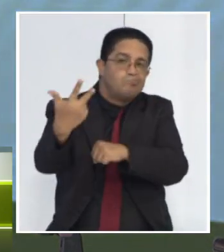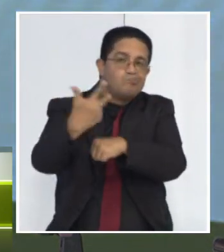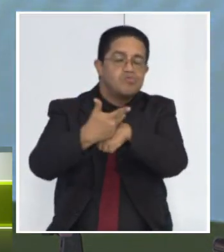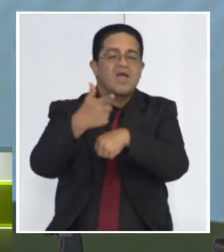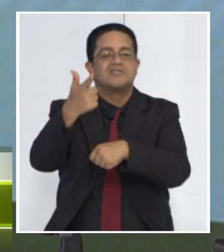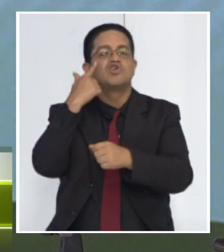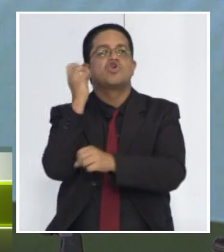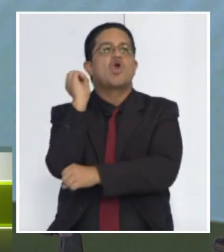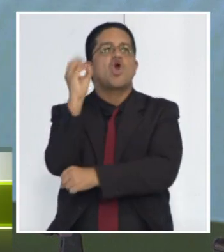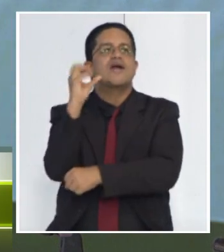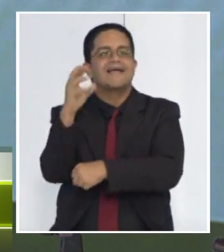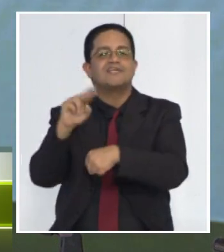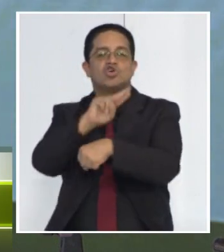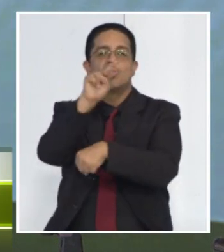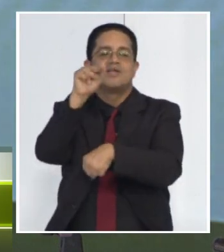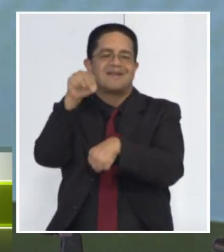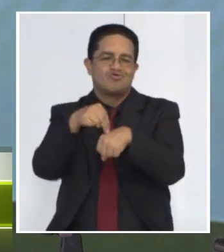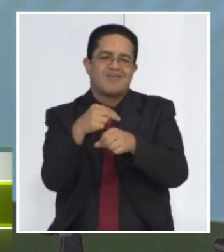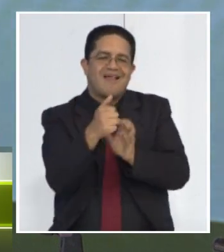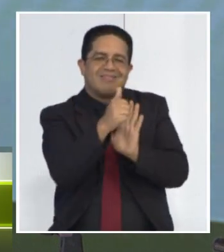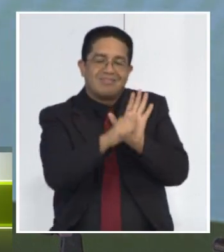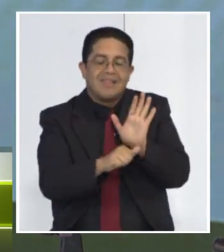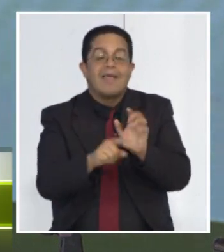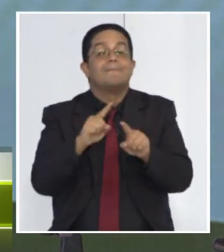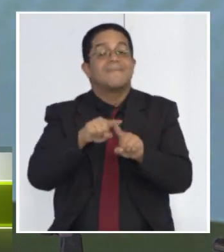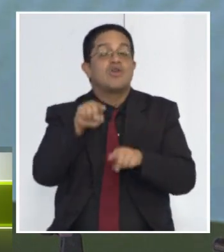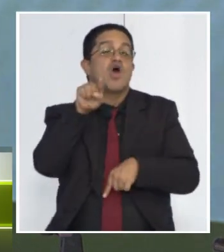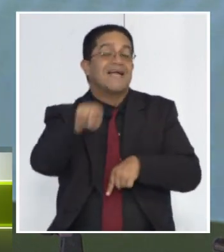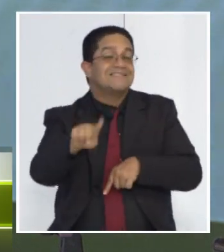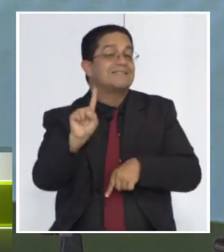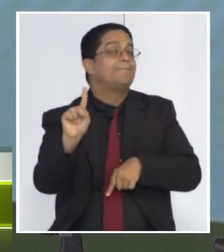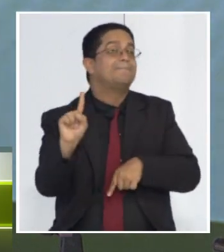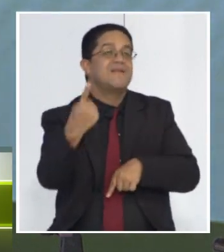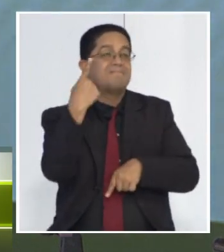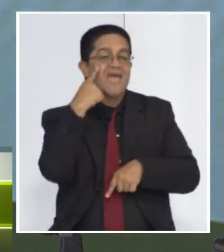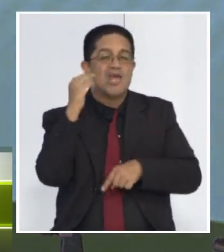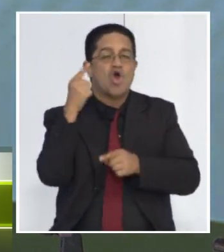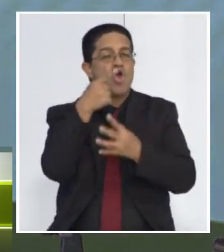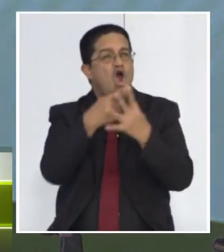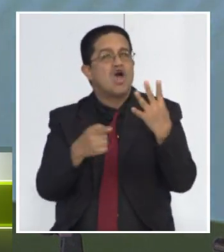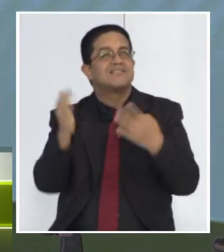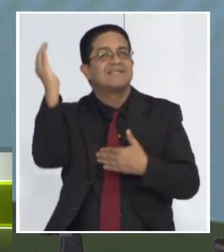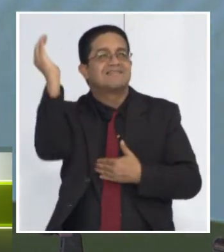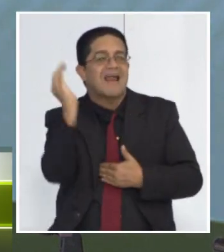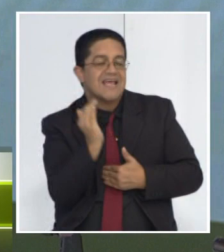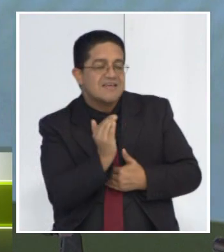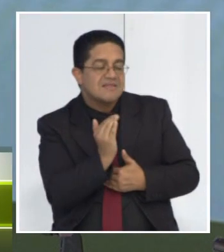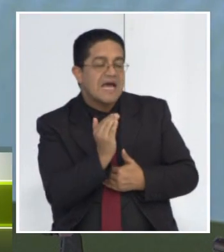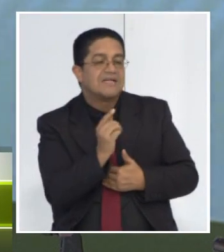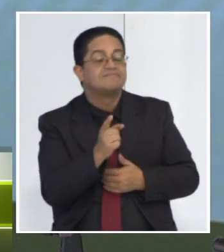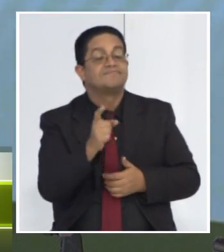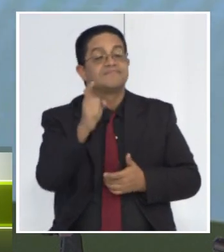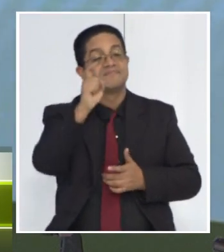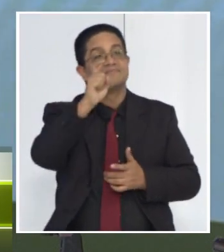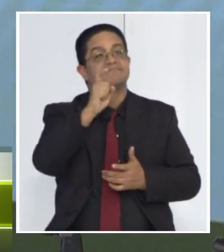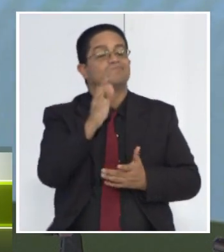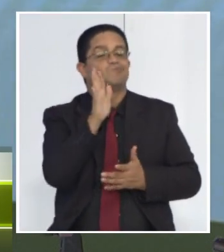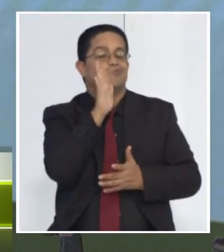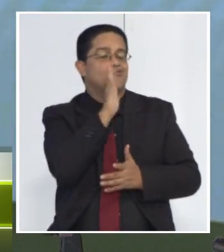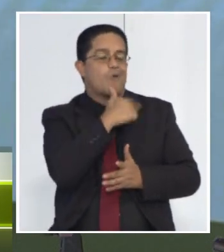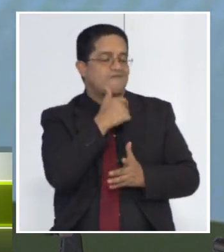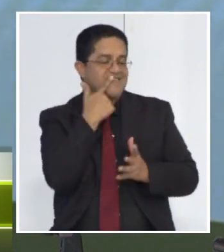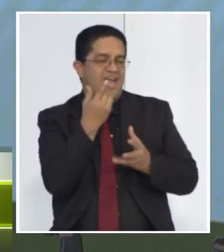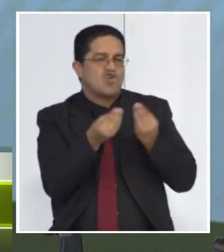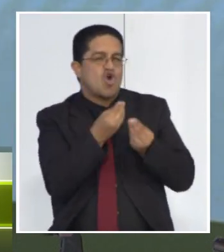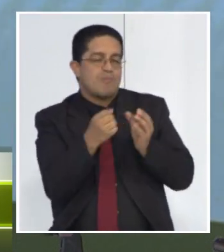realizando en la ciudad de Valencia, pero esos primeros componentes que nos llegaron eran componentes que se fijaban a presión en el acetábulo, no tenían fijación